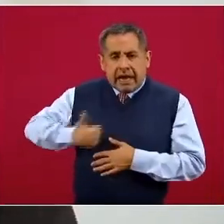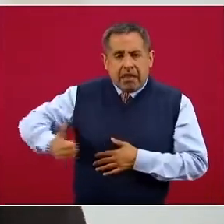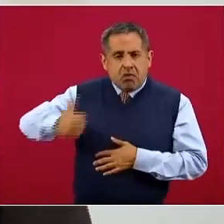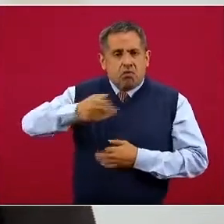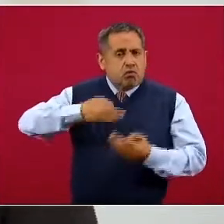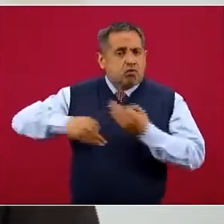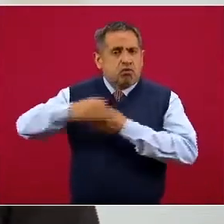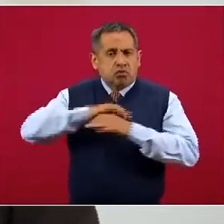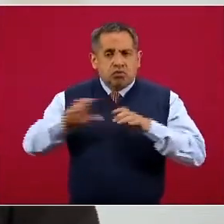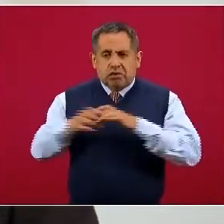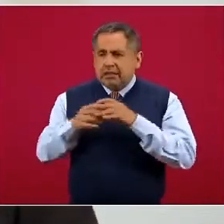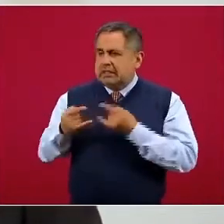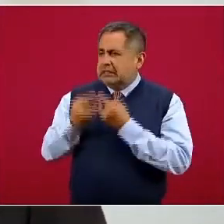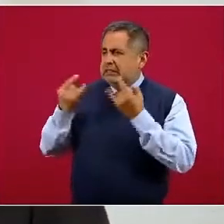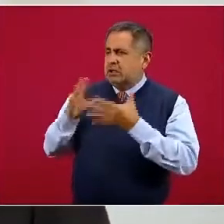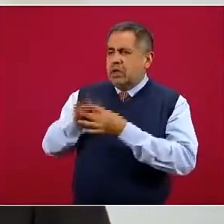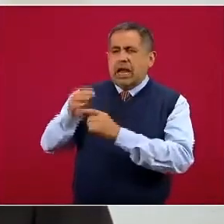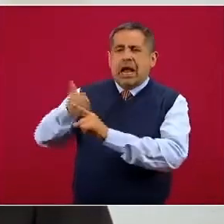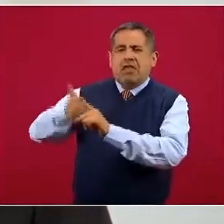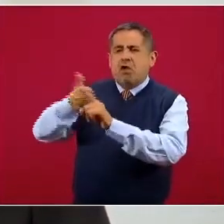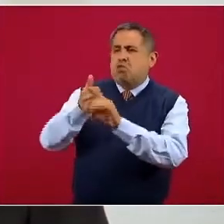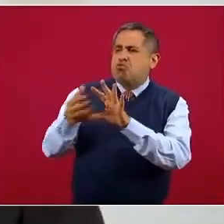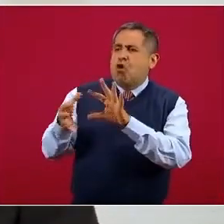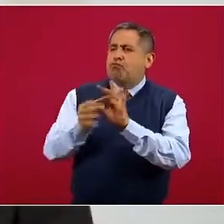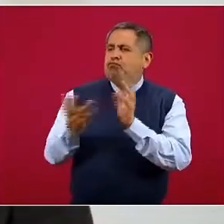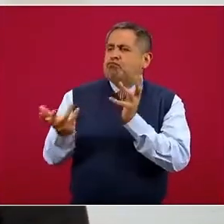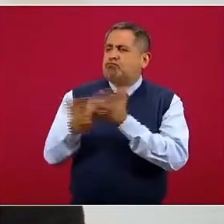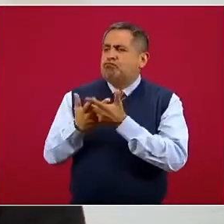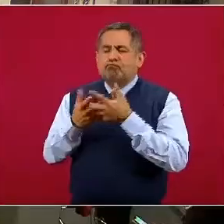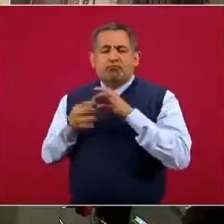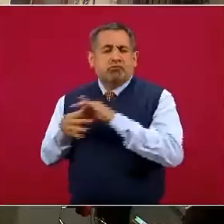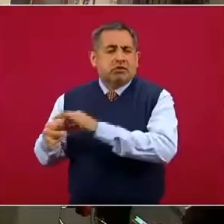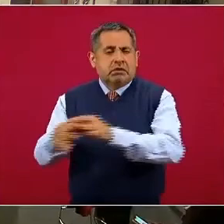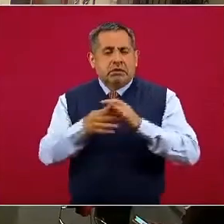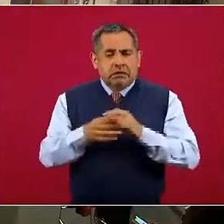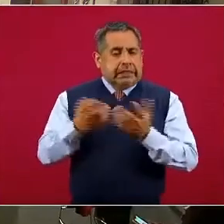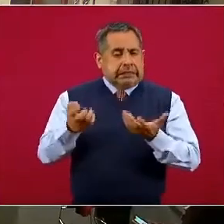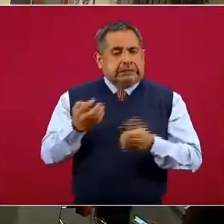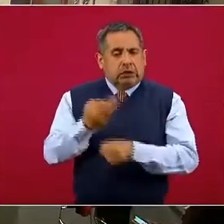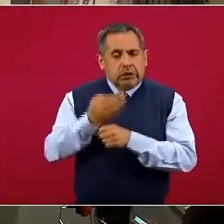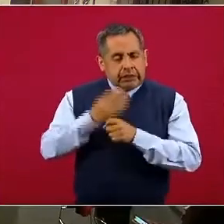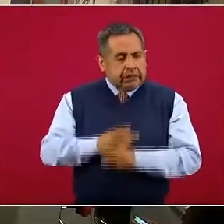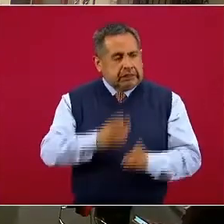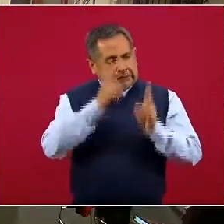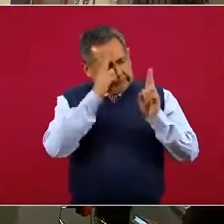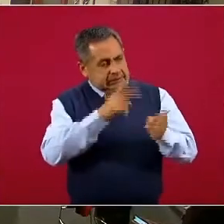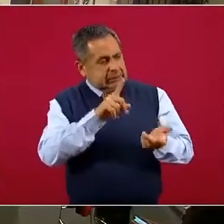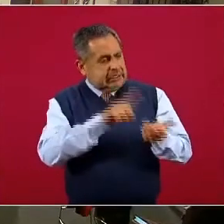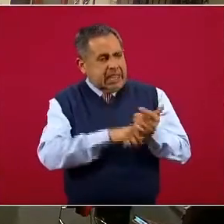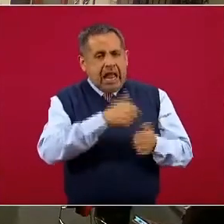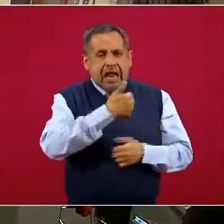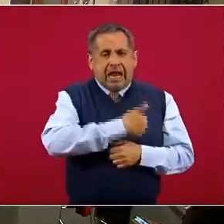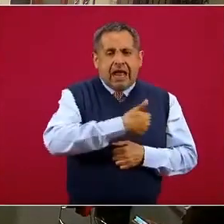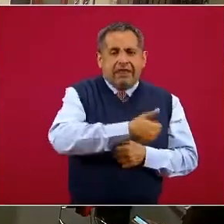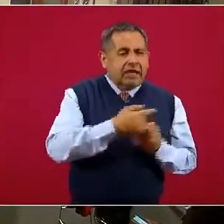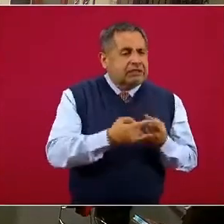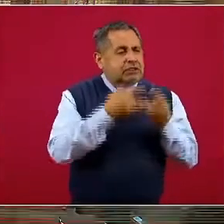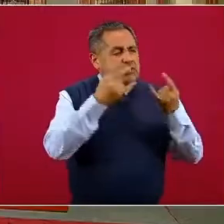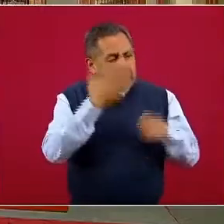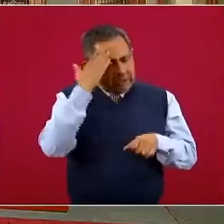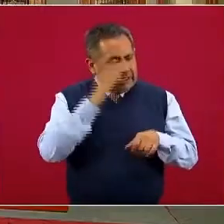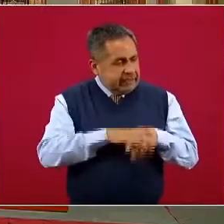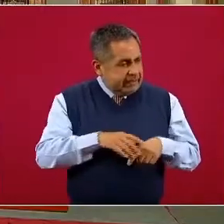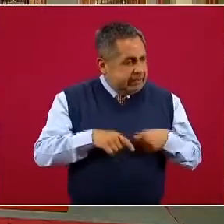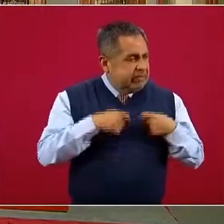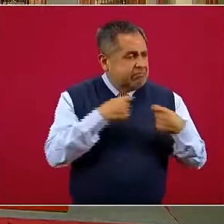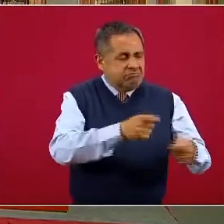de nosotros somos historias. Y este es un pequeño homenaje a las historias de cada una de las personas